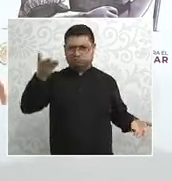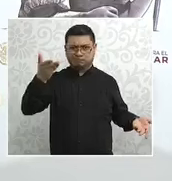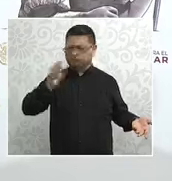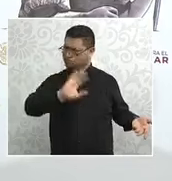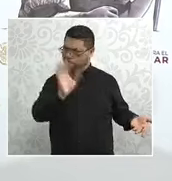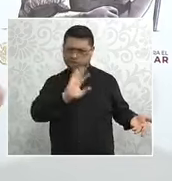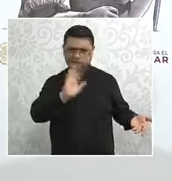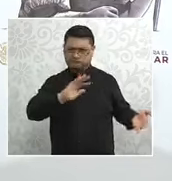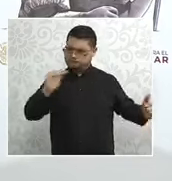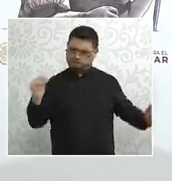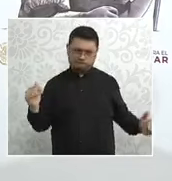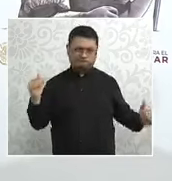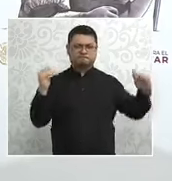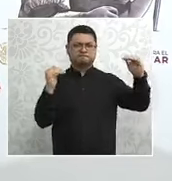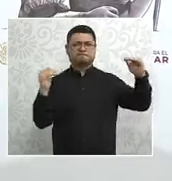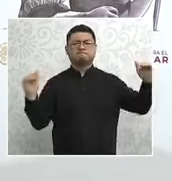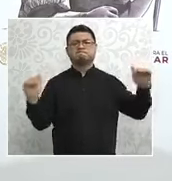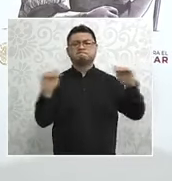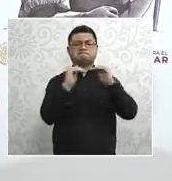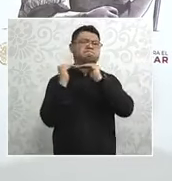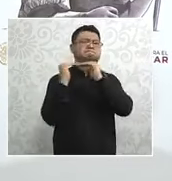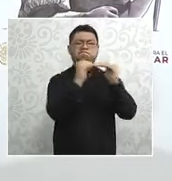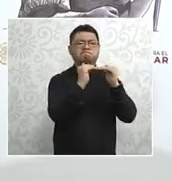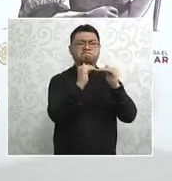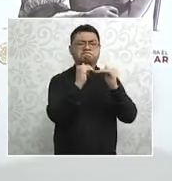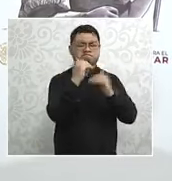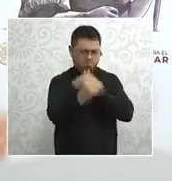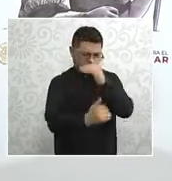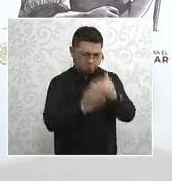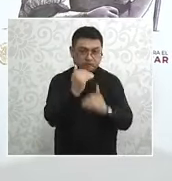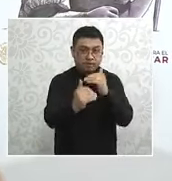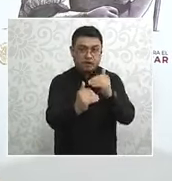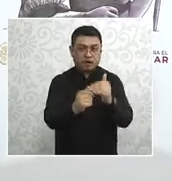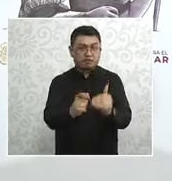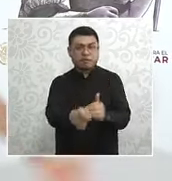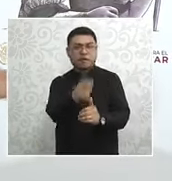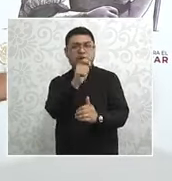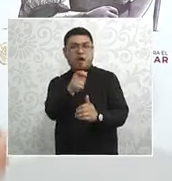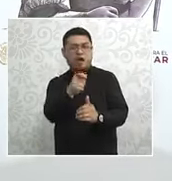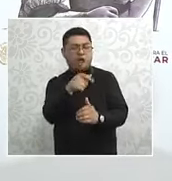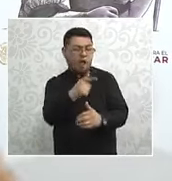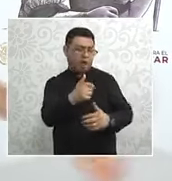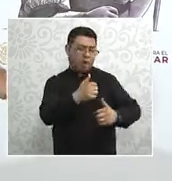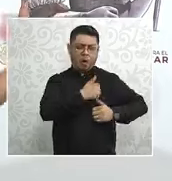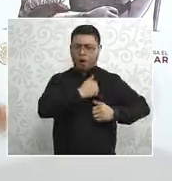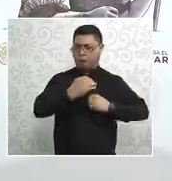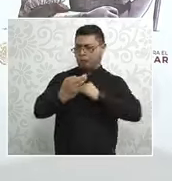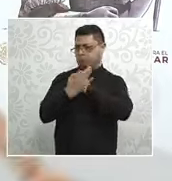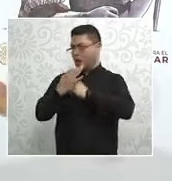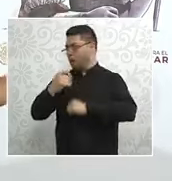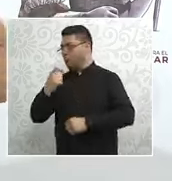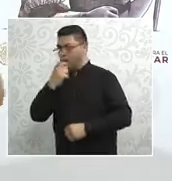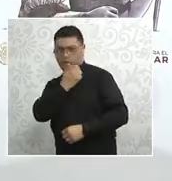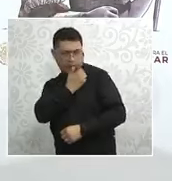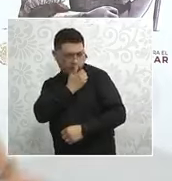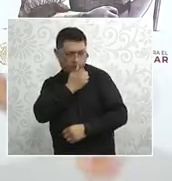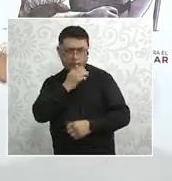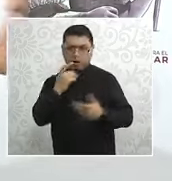usemos el recurso del pueblo que es del pueblo de México que no estemos con guaruras con camionetas con aviones